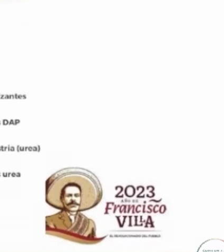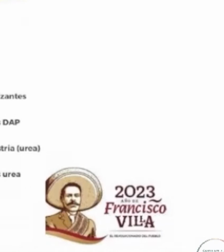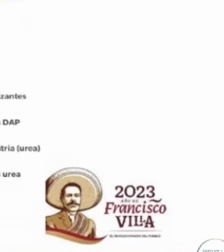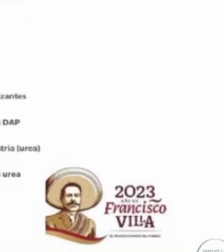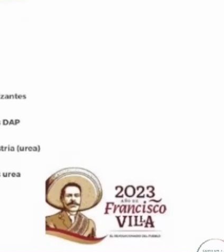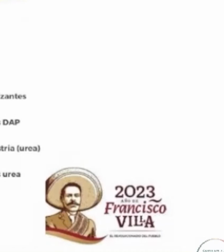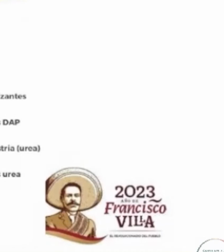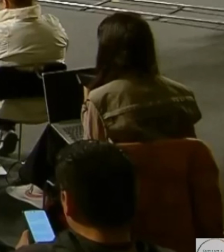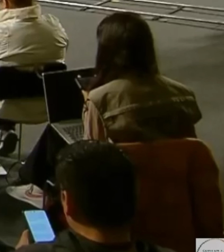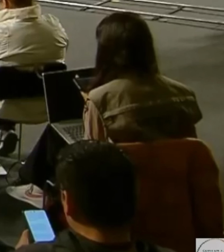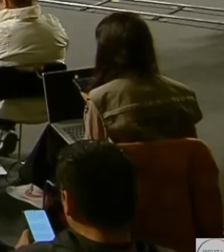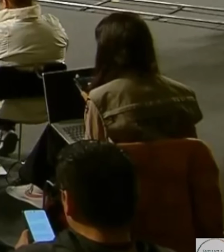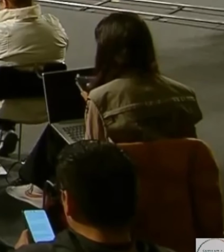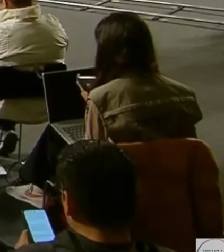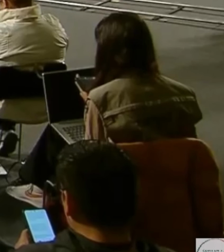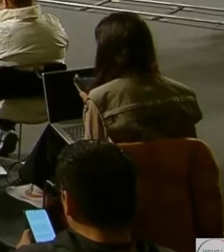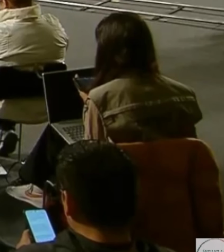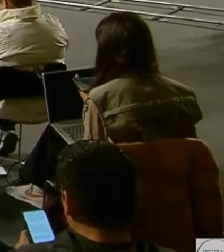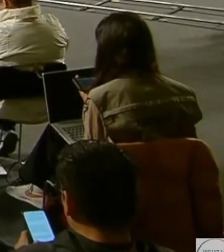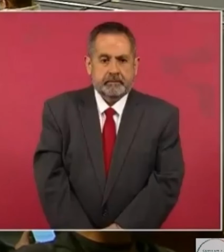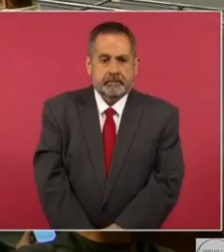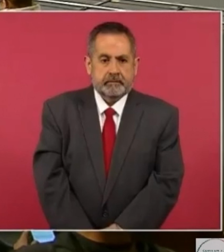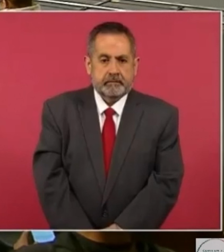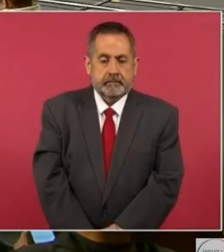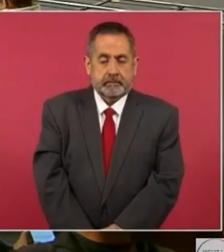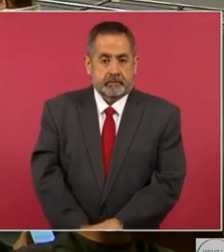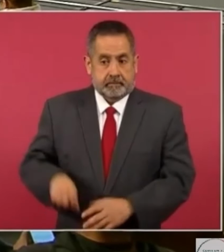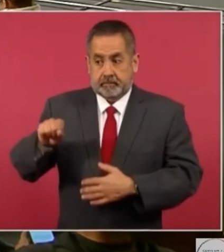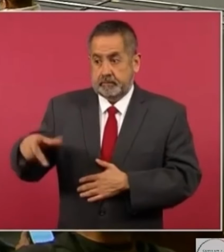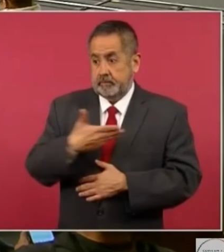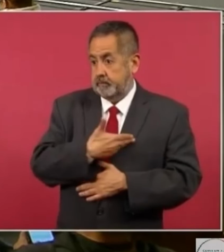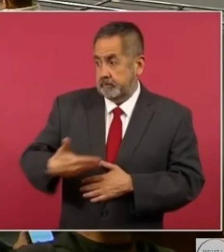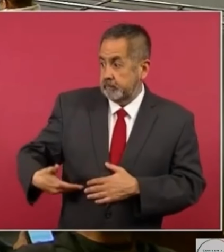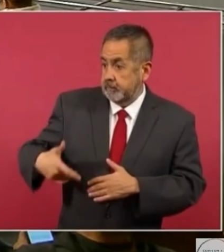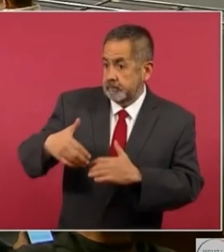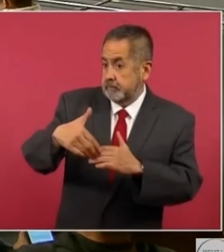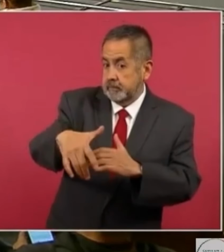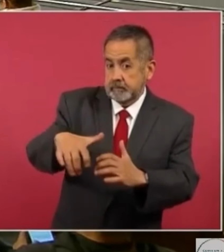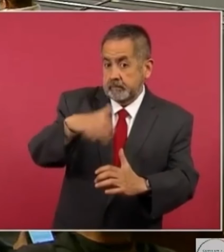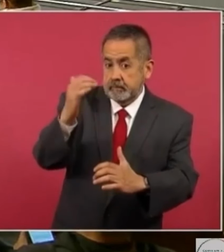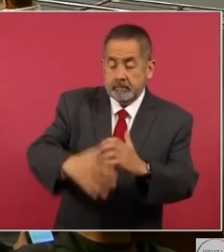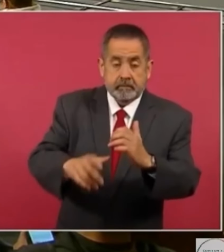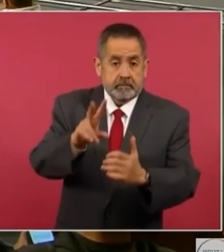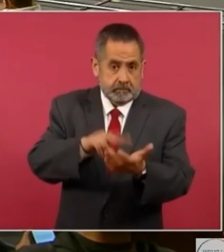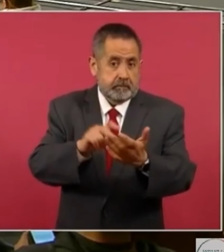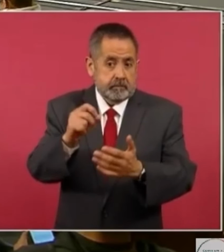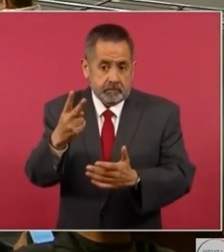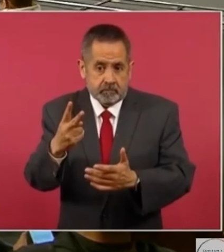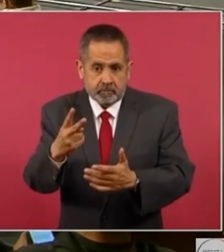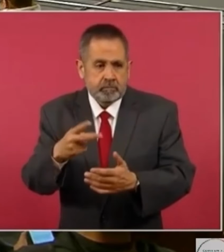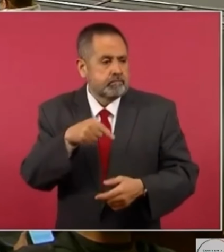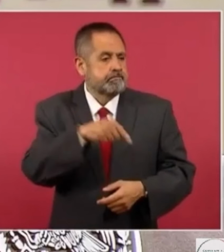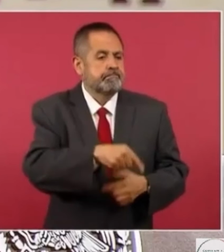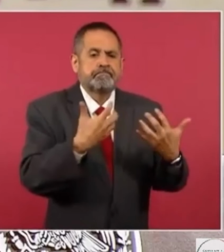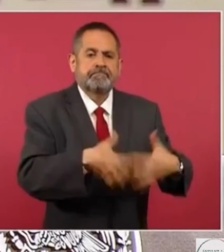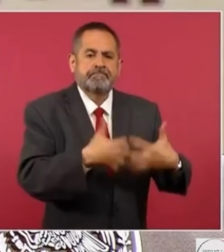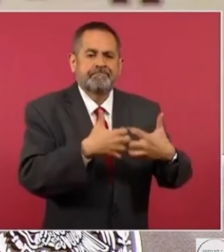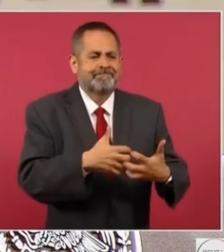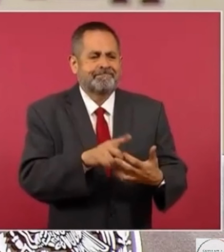que al cierre de esta administración, vamos a estar al 100% de